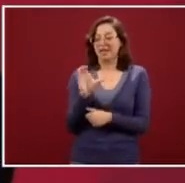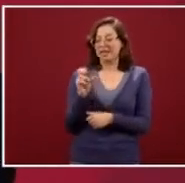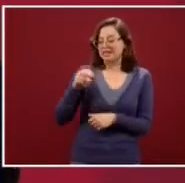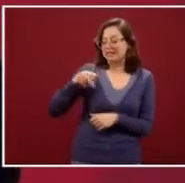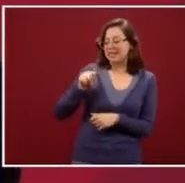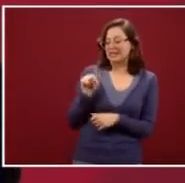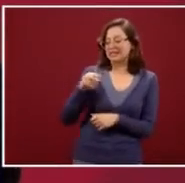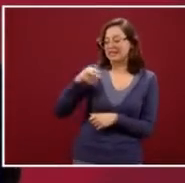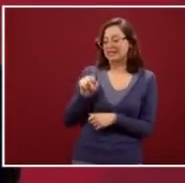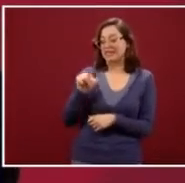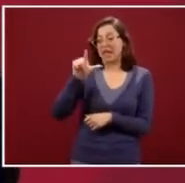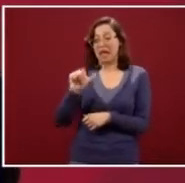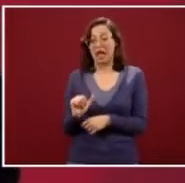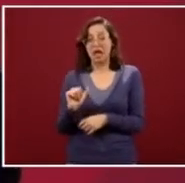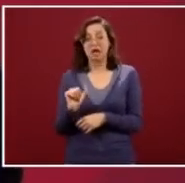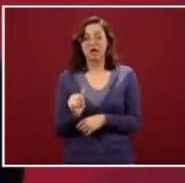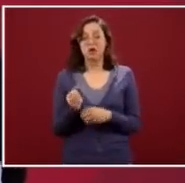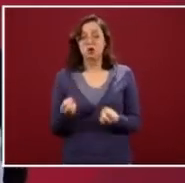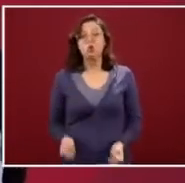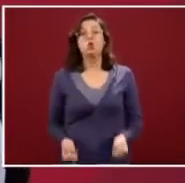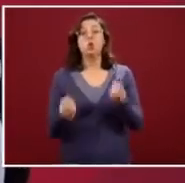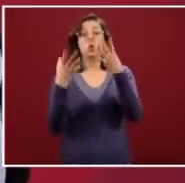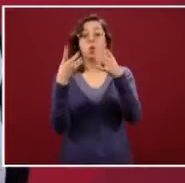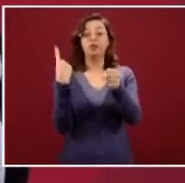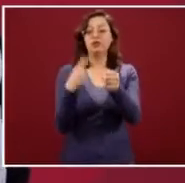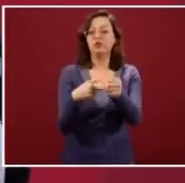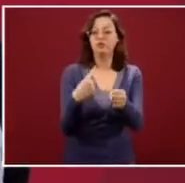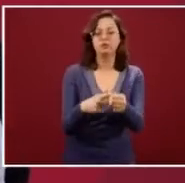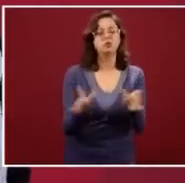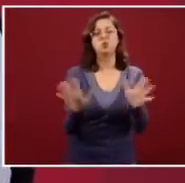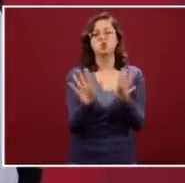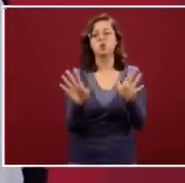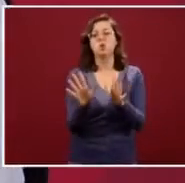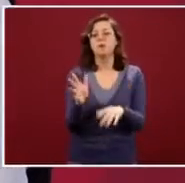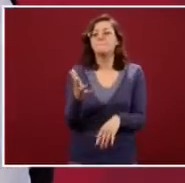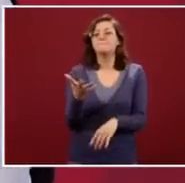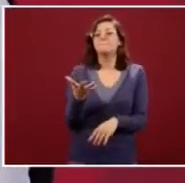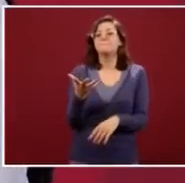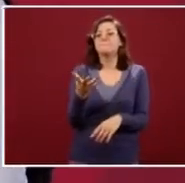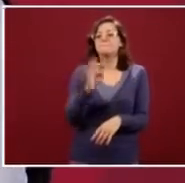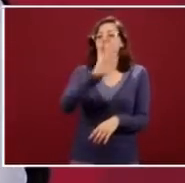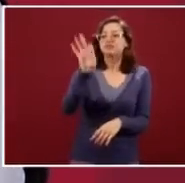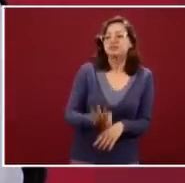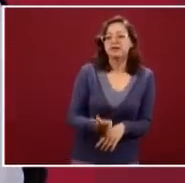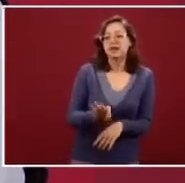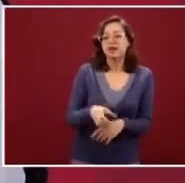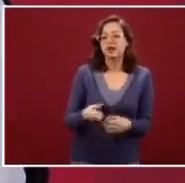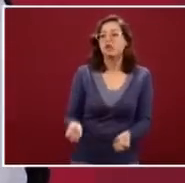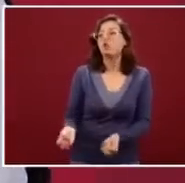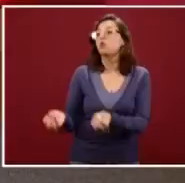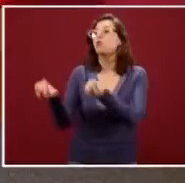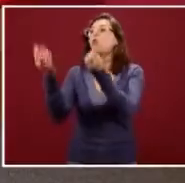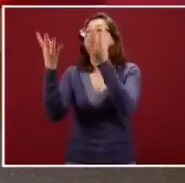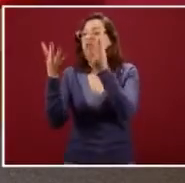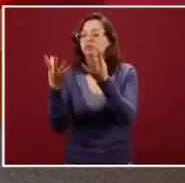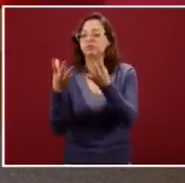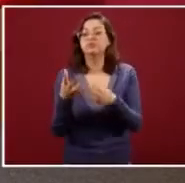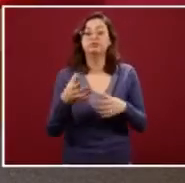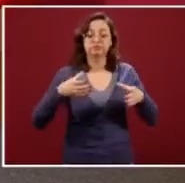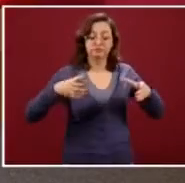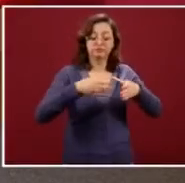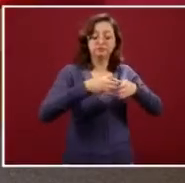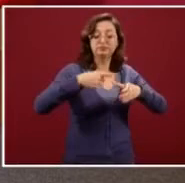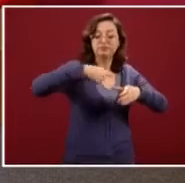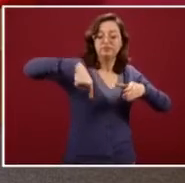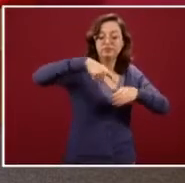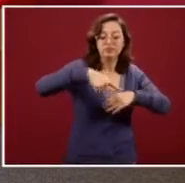casos confirmados, vamos a empezar a hablar de casos estimados. Vamos a tener, sí, un grupo de casos confirmados, que son los que